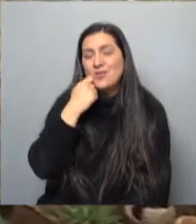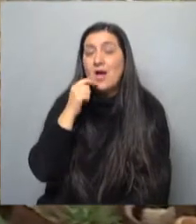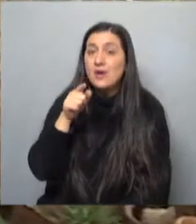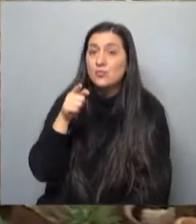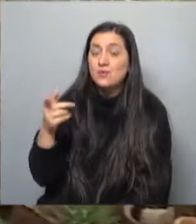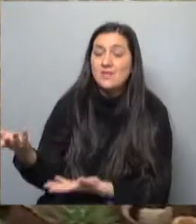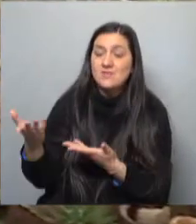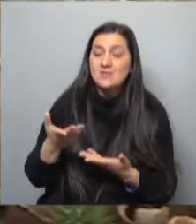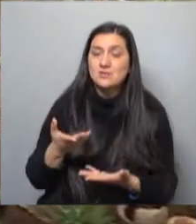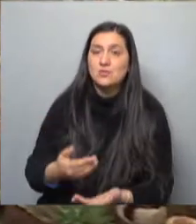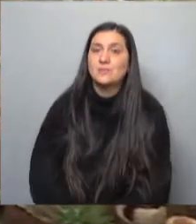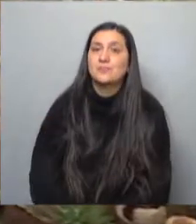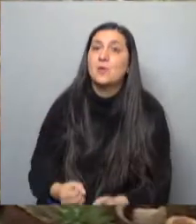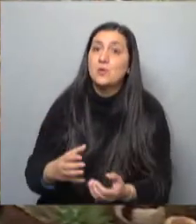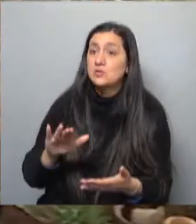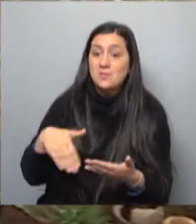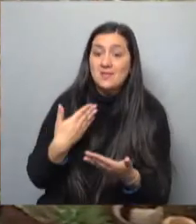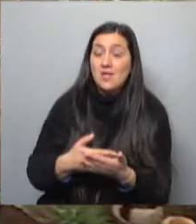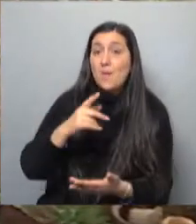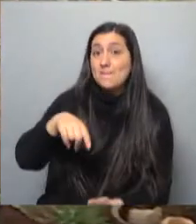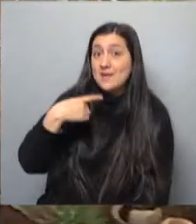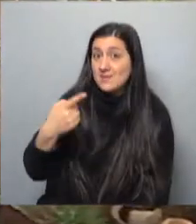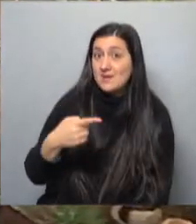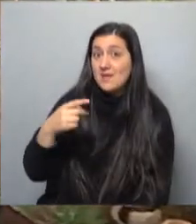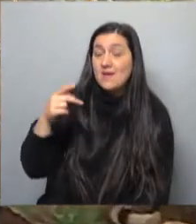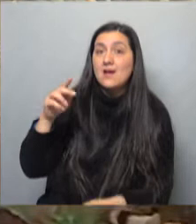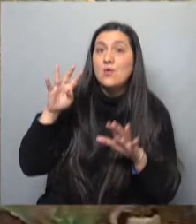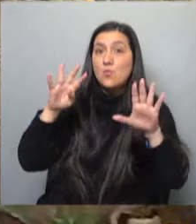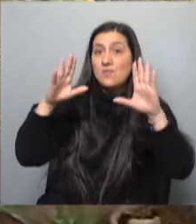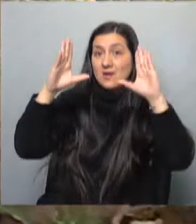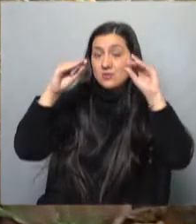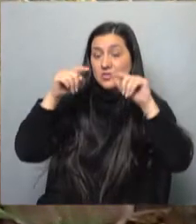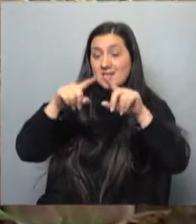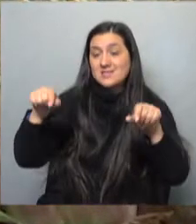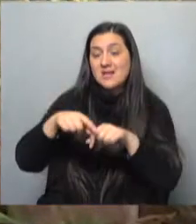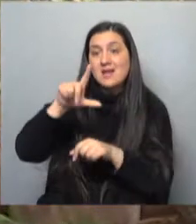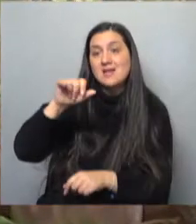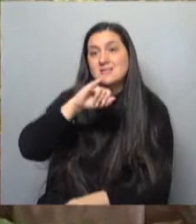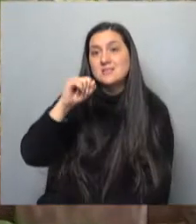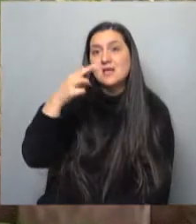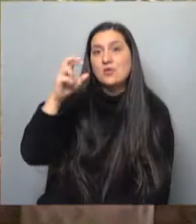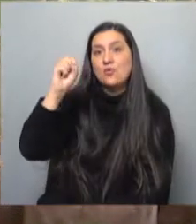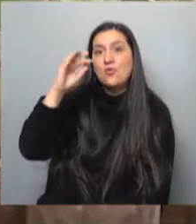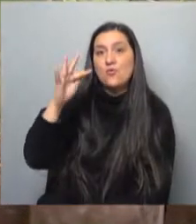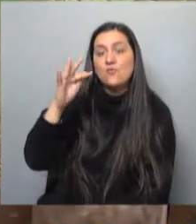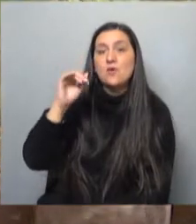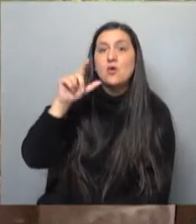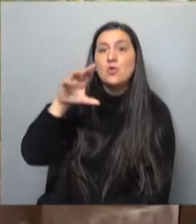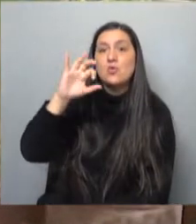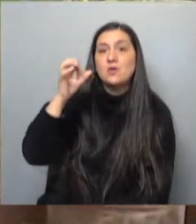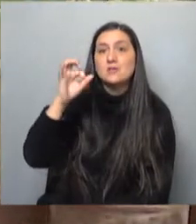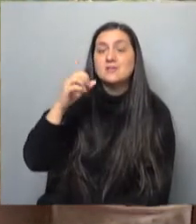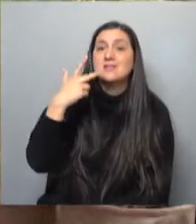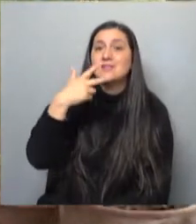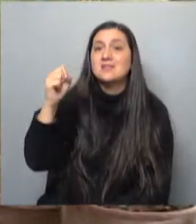semana. Bueno, muchas gracias. Bueno, queda planteado mañana, 21 horas, en la Sala Lazaroff, Lucas Meyer, Isla de Flores, 300 pesos